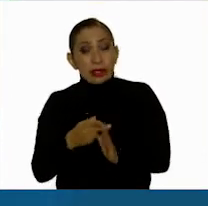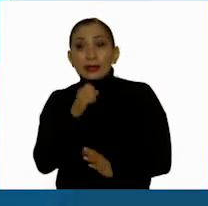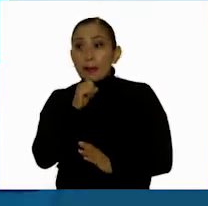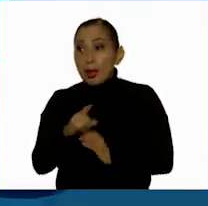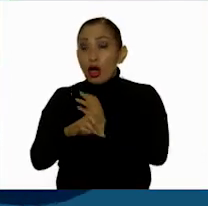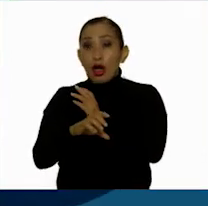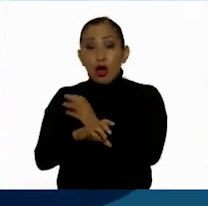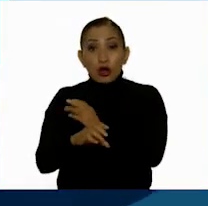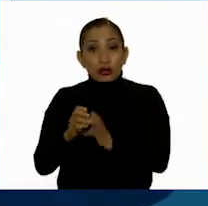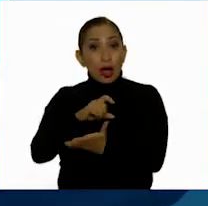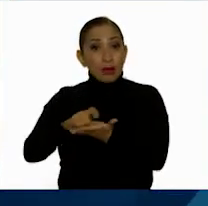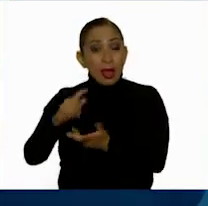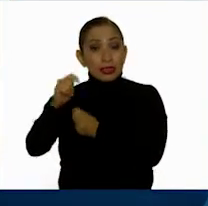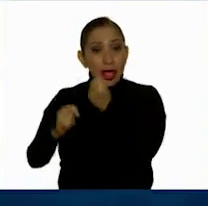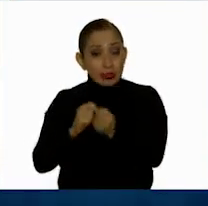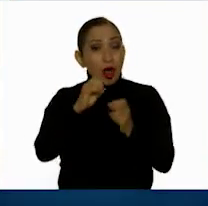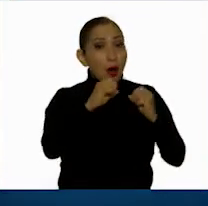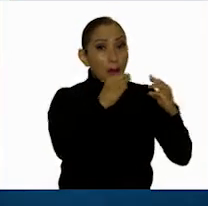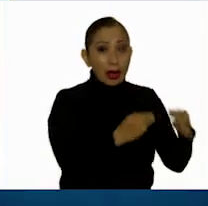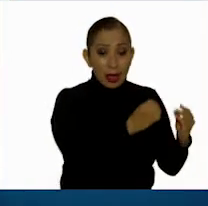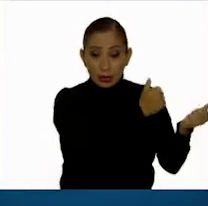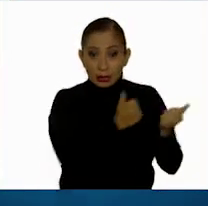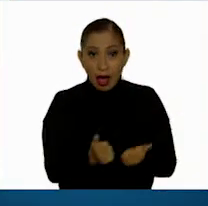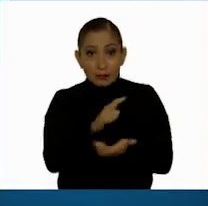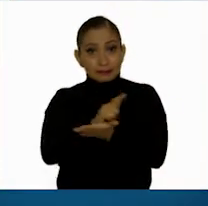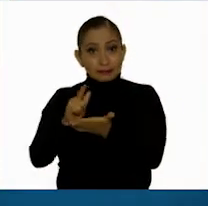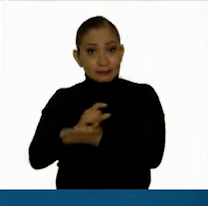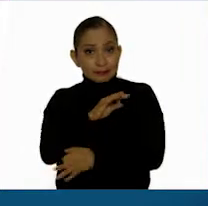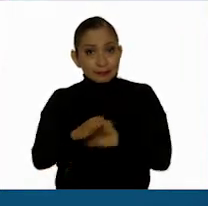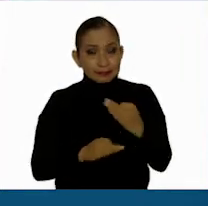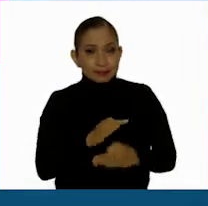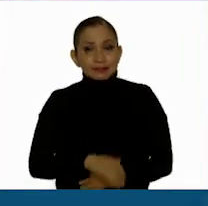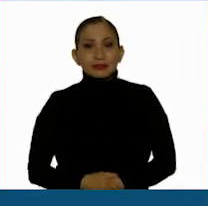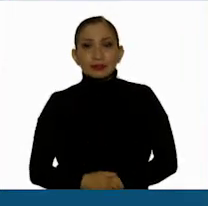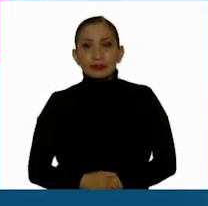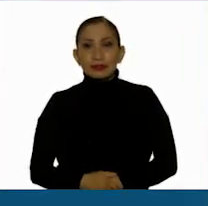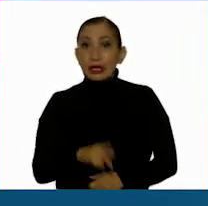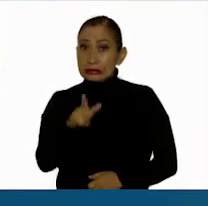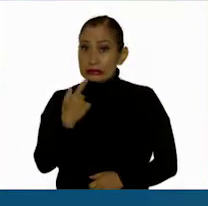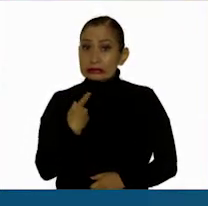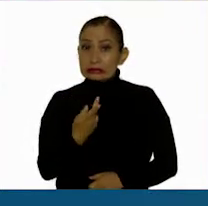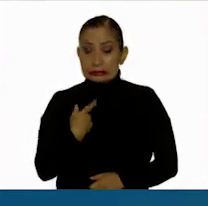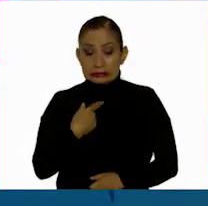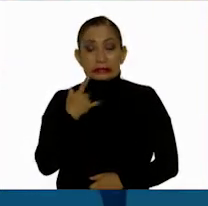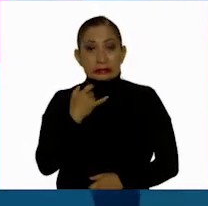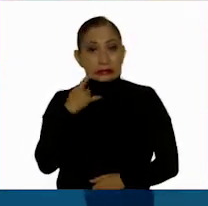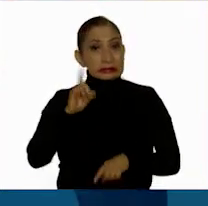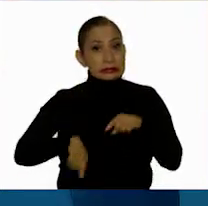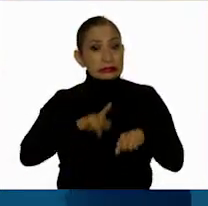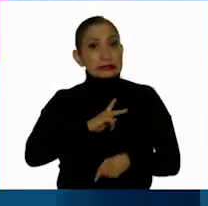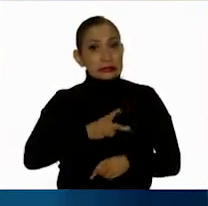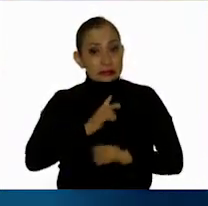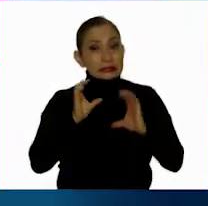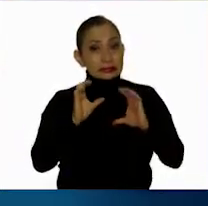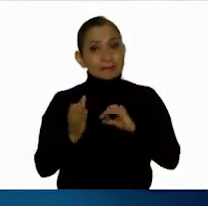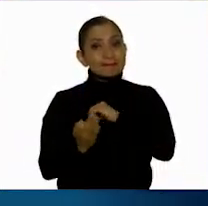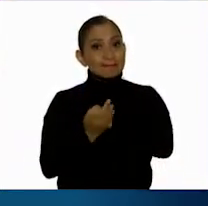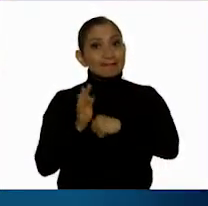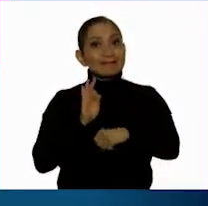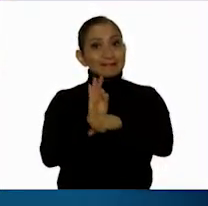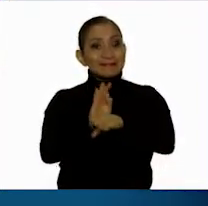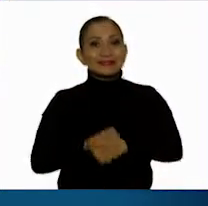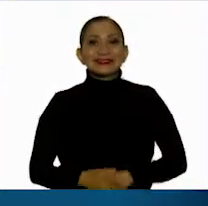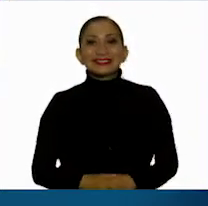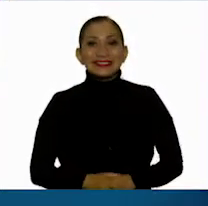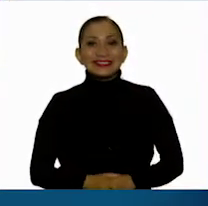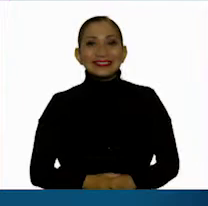las cosas que compres en la tienda o en el supermercado. Sigamos luchando juntos contra este virus, cuidándonos los